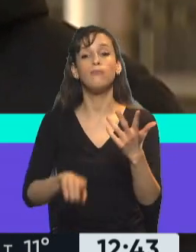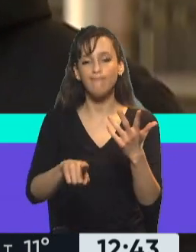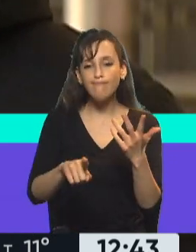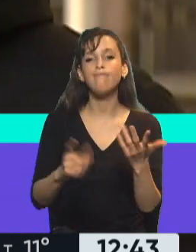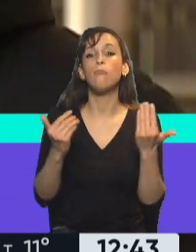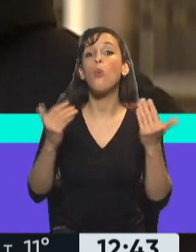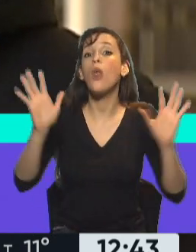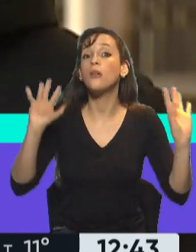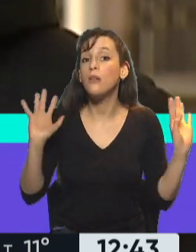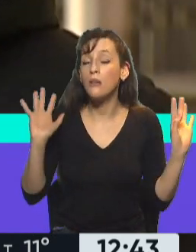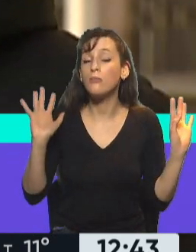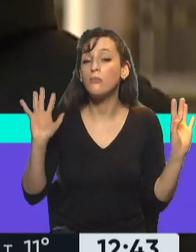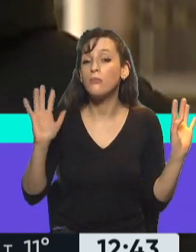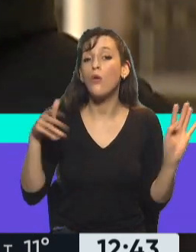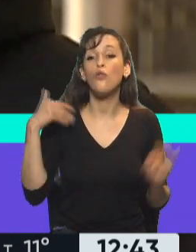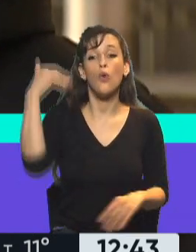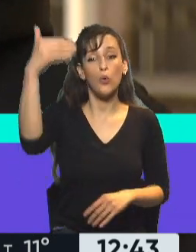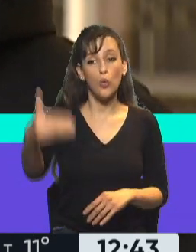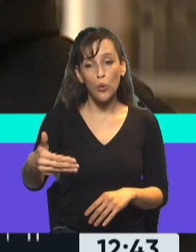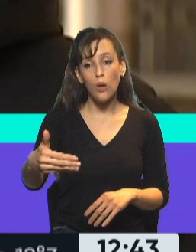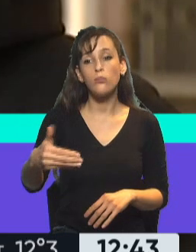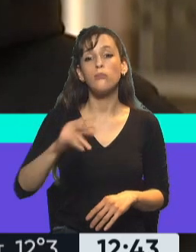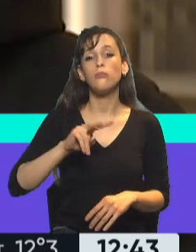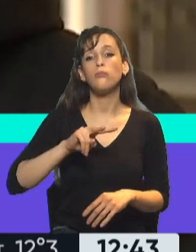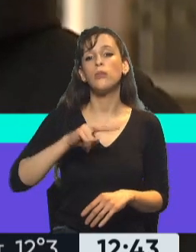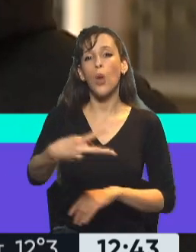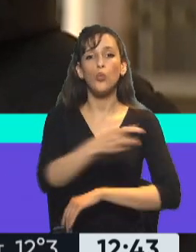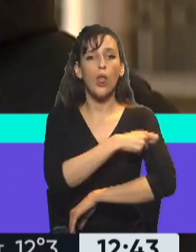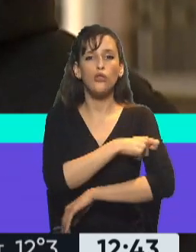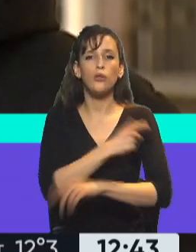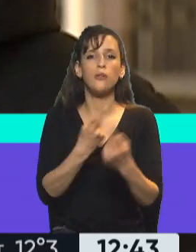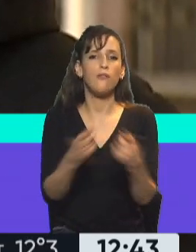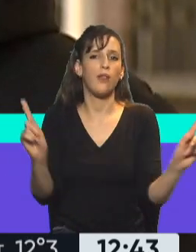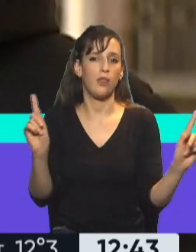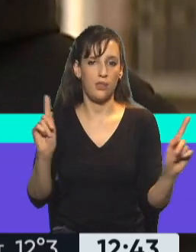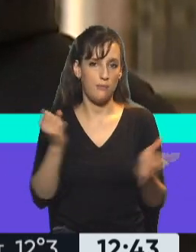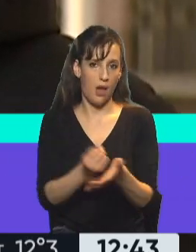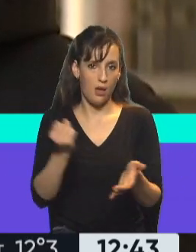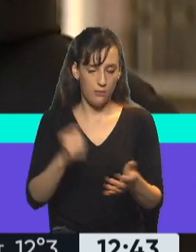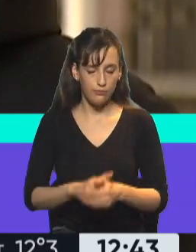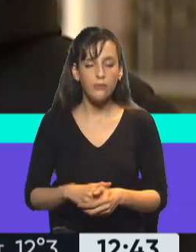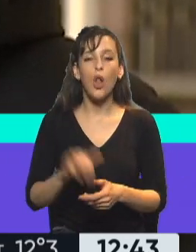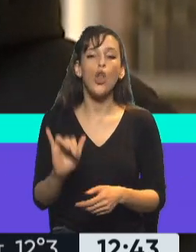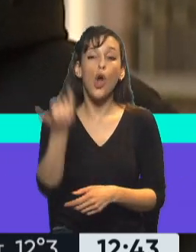ante una necesidad, poder administrar una segunda dosis de otra vacuna. Lo ideal siempre es administrar